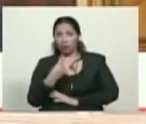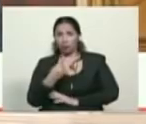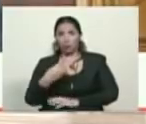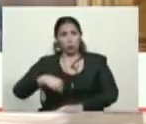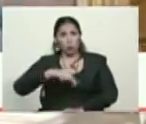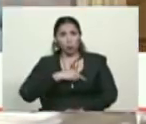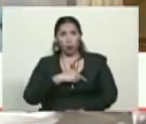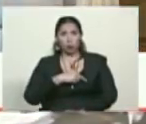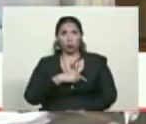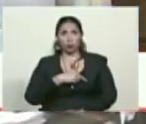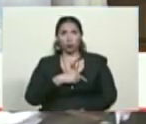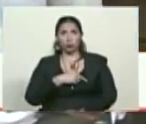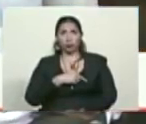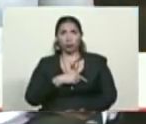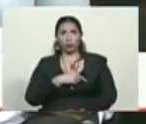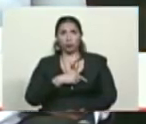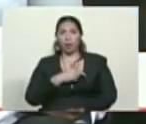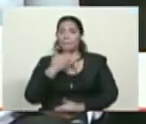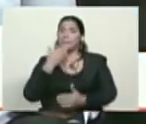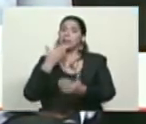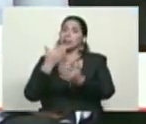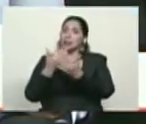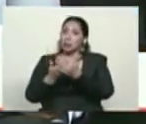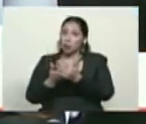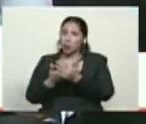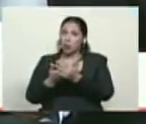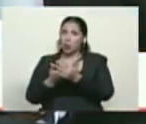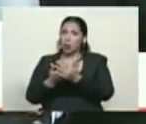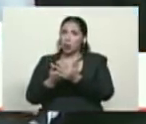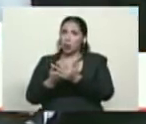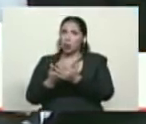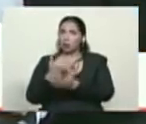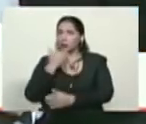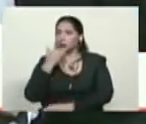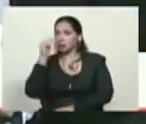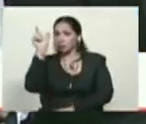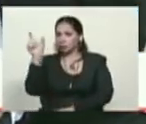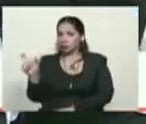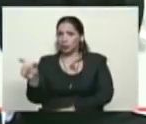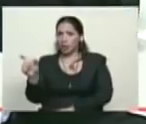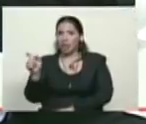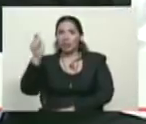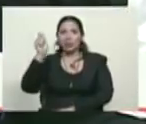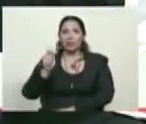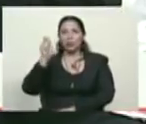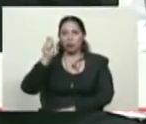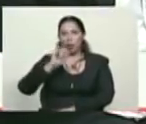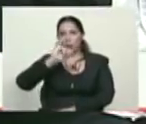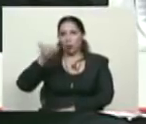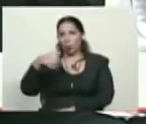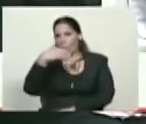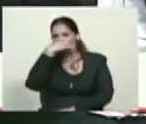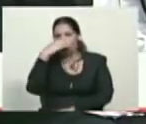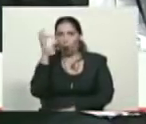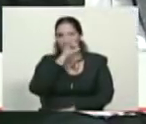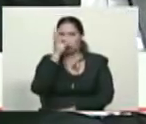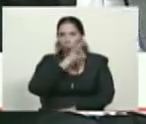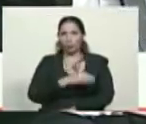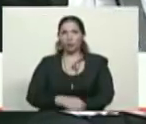Nosotros recibimos una petición de un allegado del diputado Guaidó para una